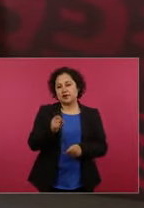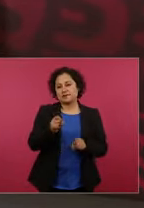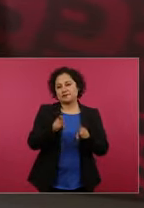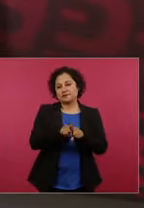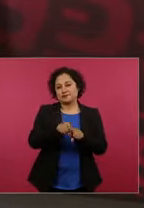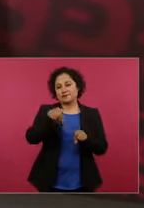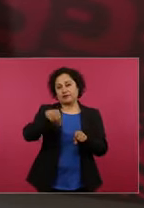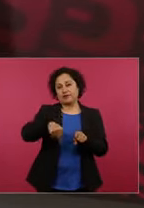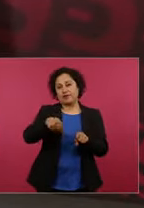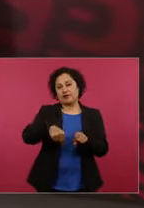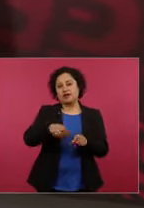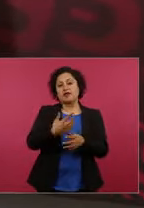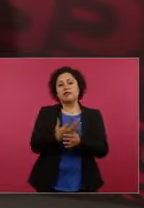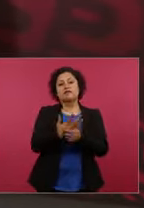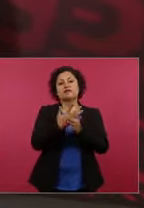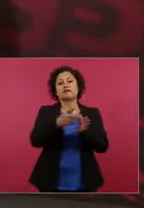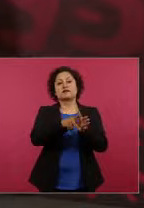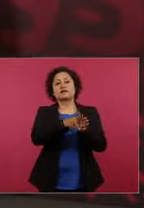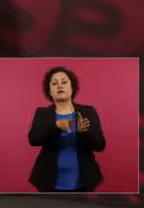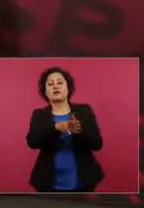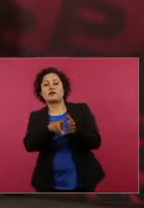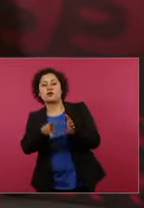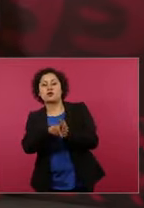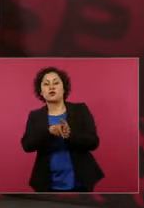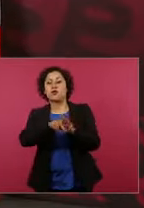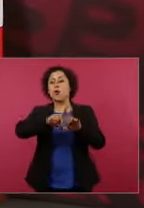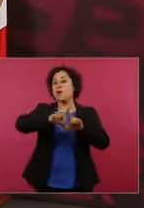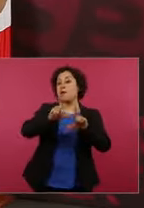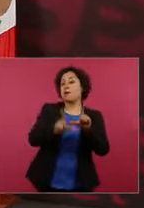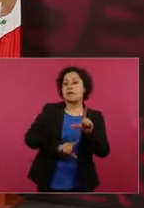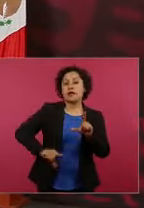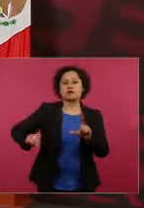Periódicos nacionales, El Universal, ¿no?